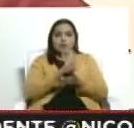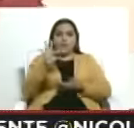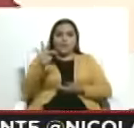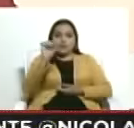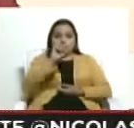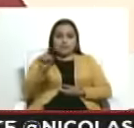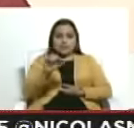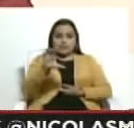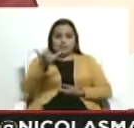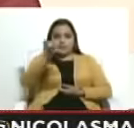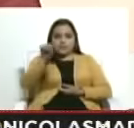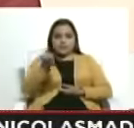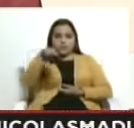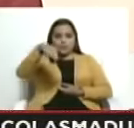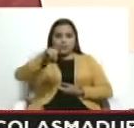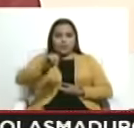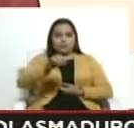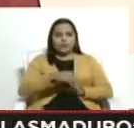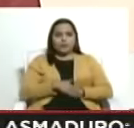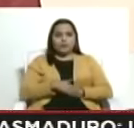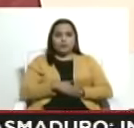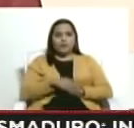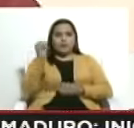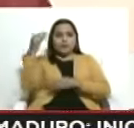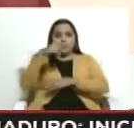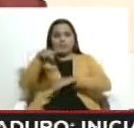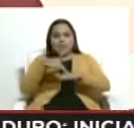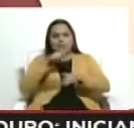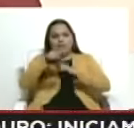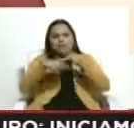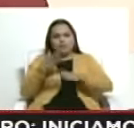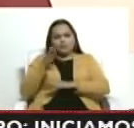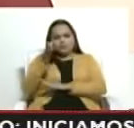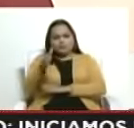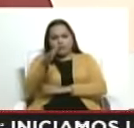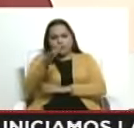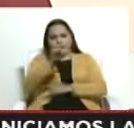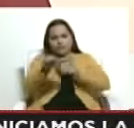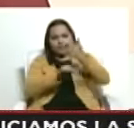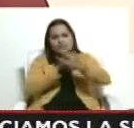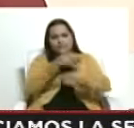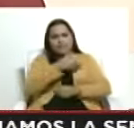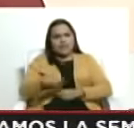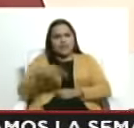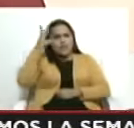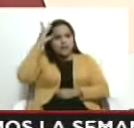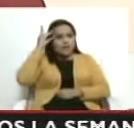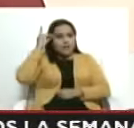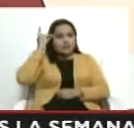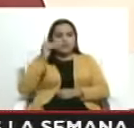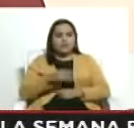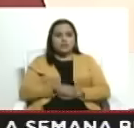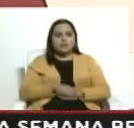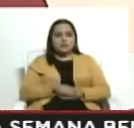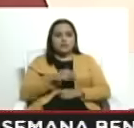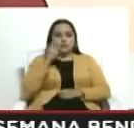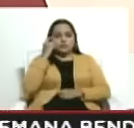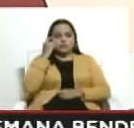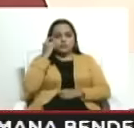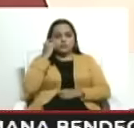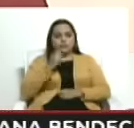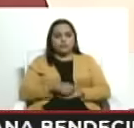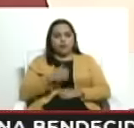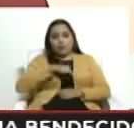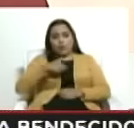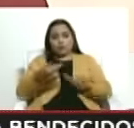Nacional, luego que fue nuestra compañera Delcy Rodríguez, vicepresidenta, le presentamos ya para ser aprobada en primera